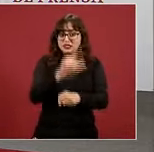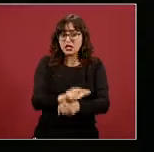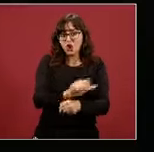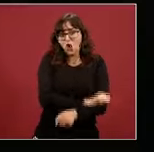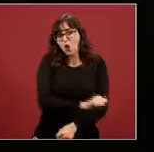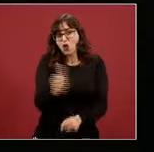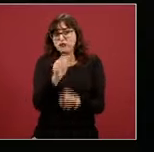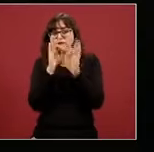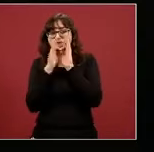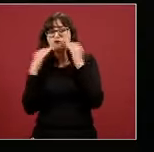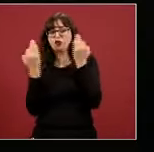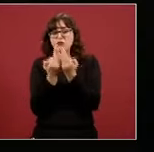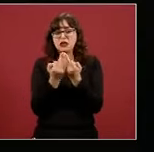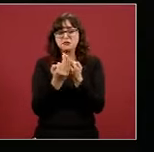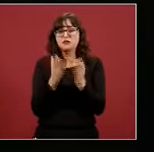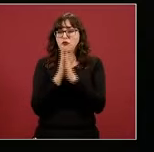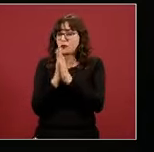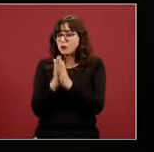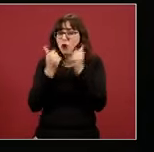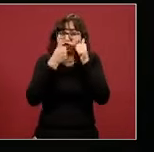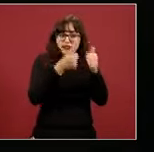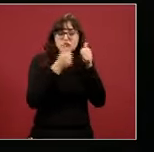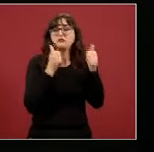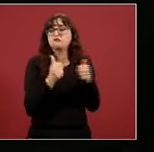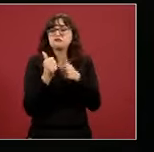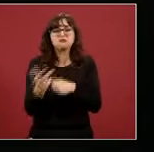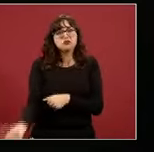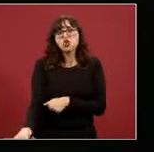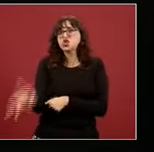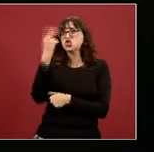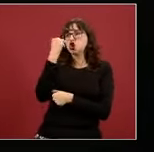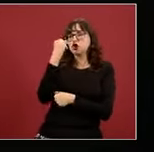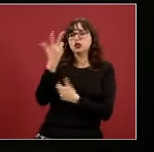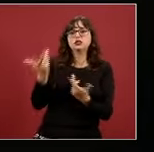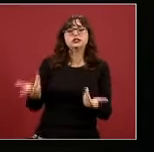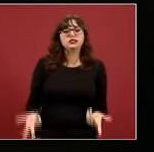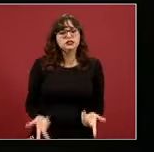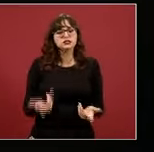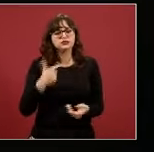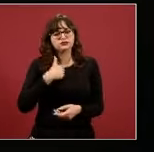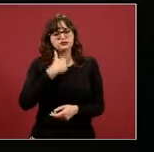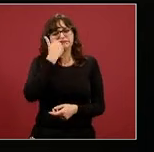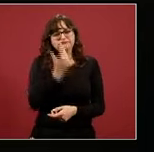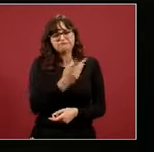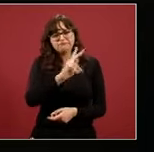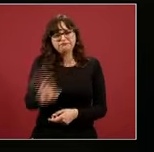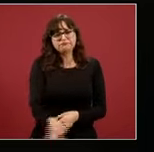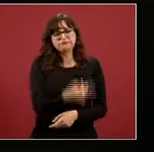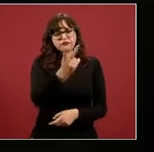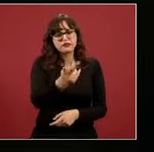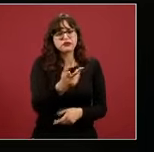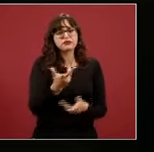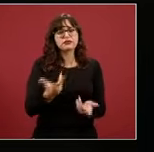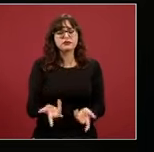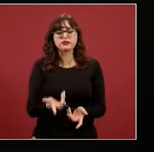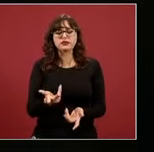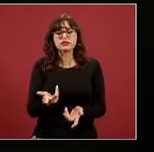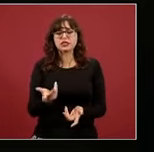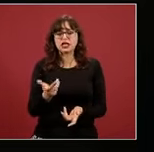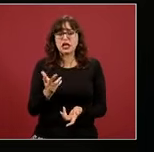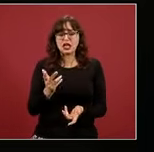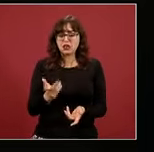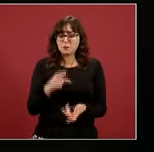alternativos. Le fue negada esa solicitud a los familiares. La pregunta sería que si es posible que un derechohabiente del instituto